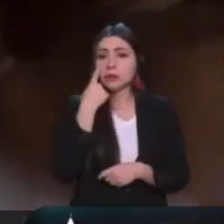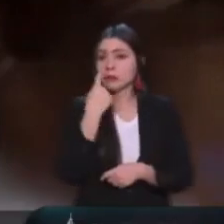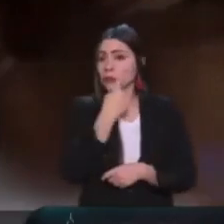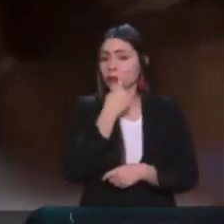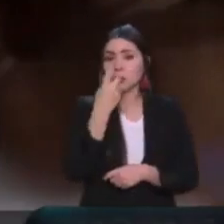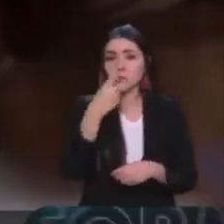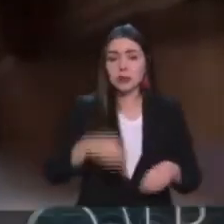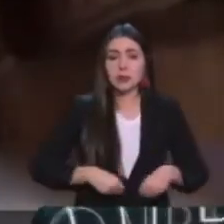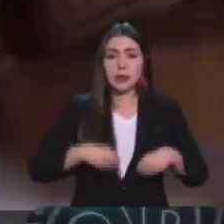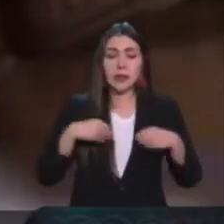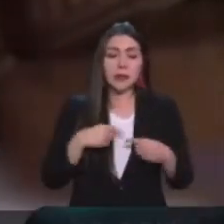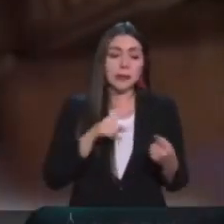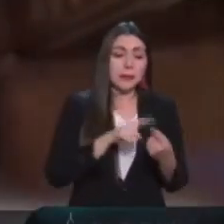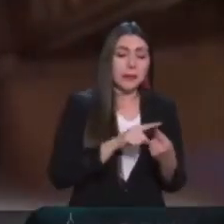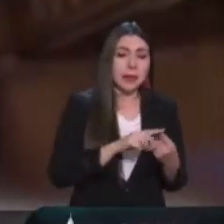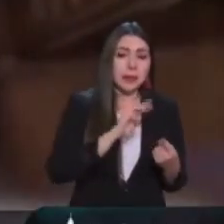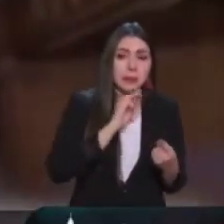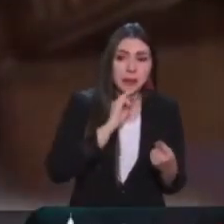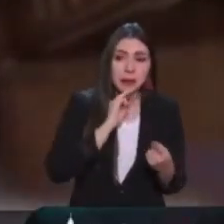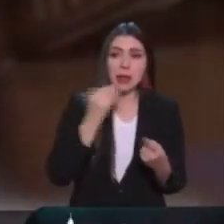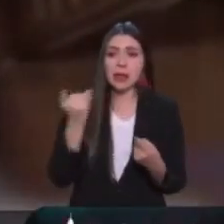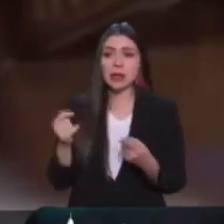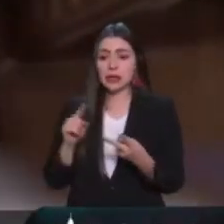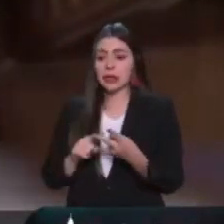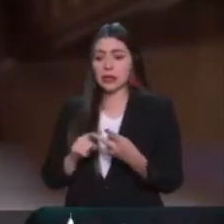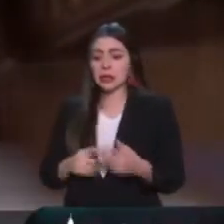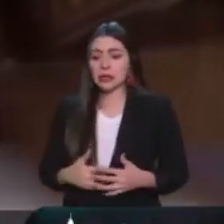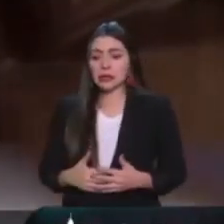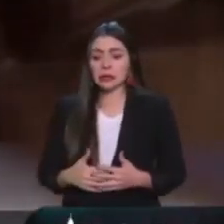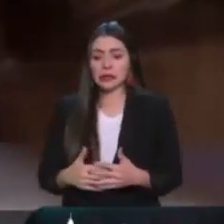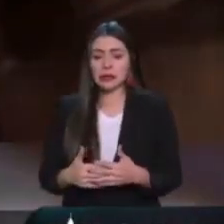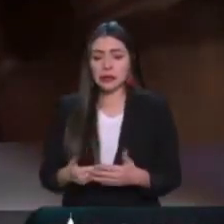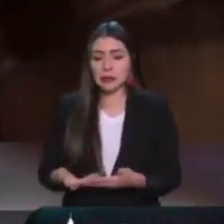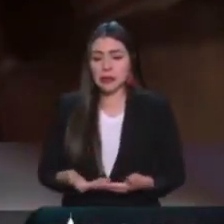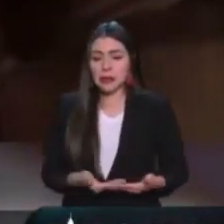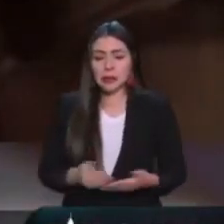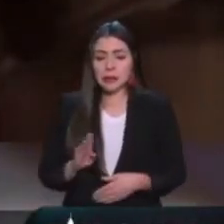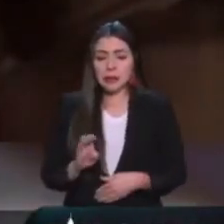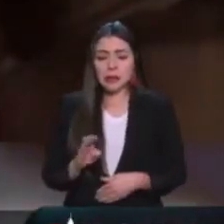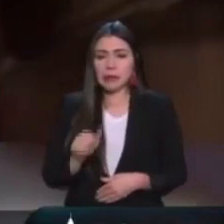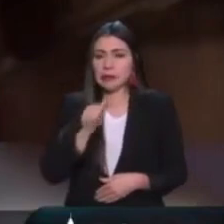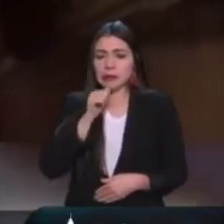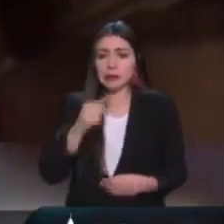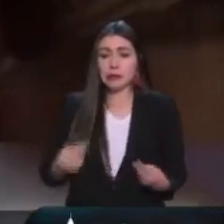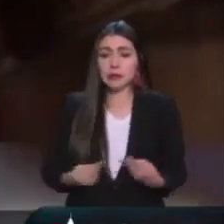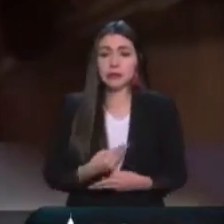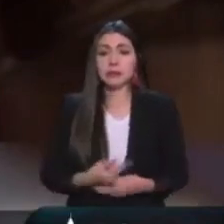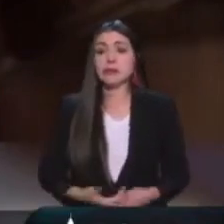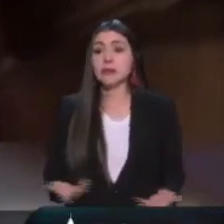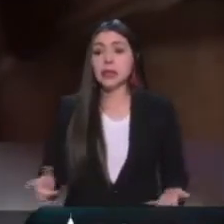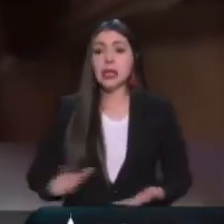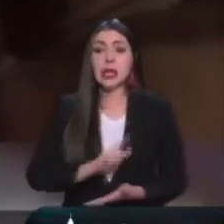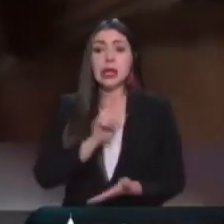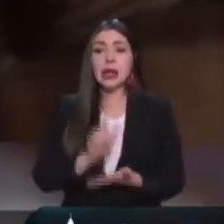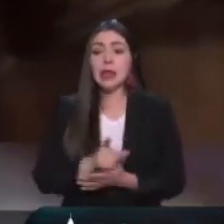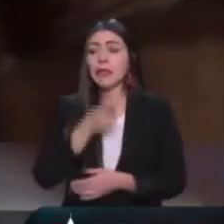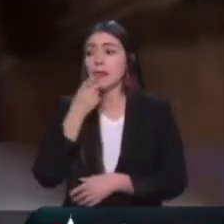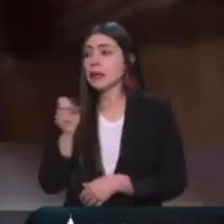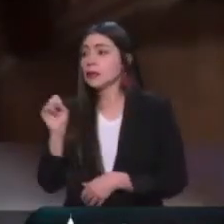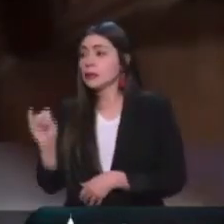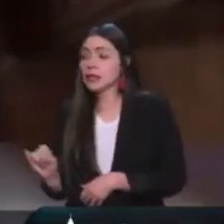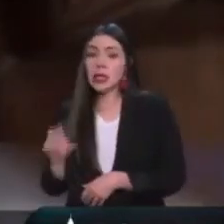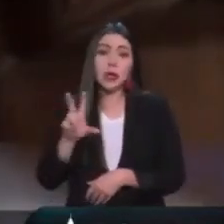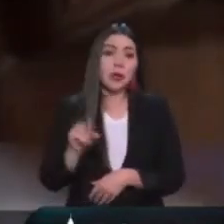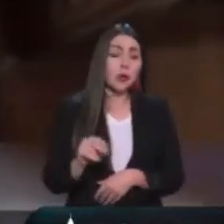madre y la del concebido todavía no nacido. Independientemente que la ley diga que tiene derechos o no tiene derechos, para nosotros